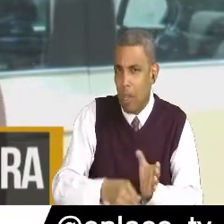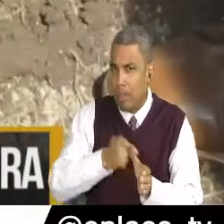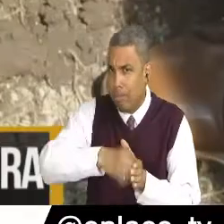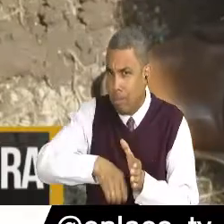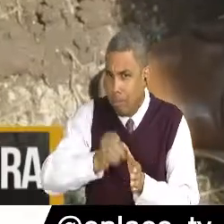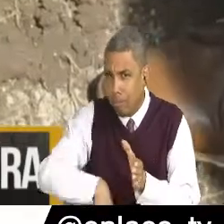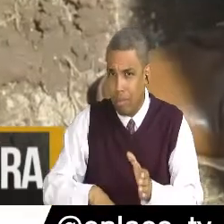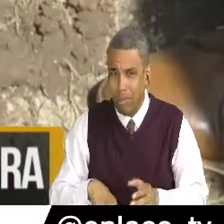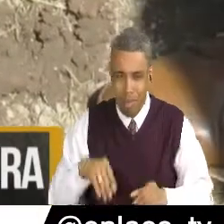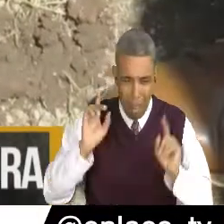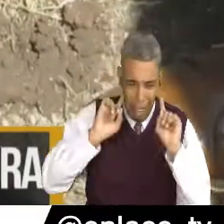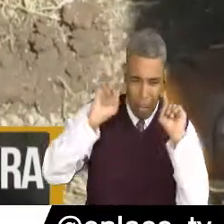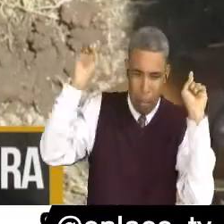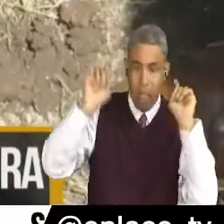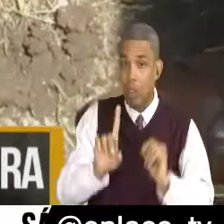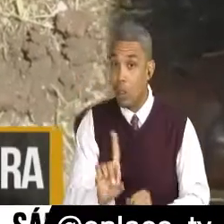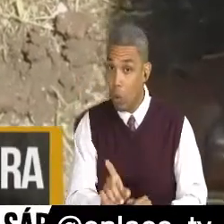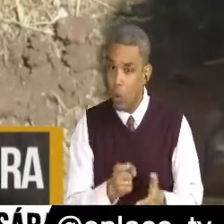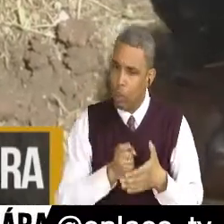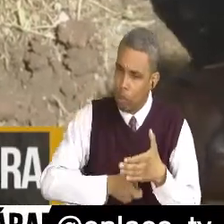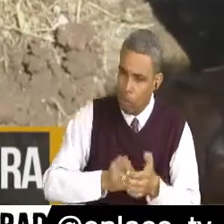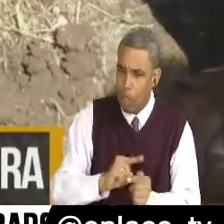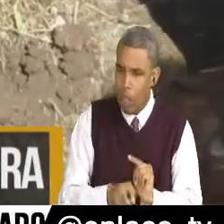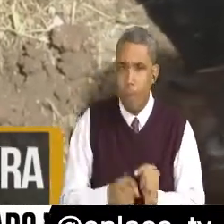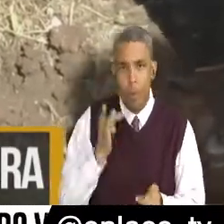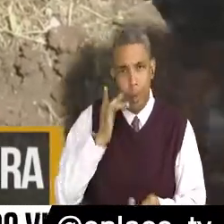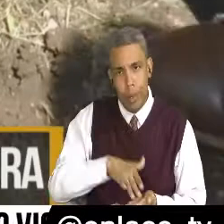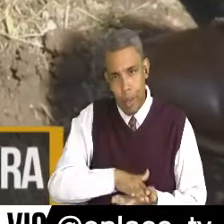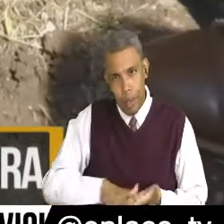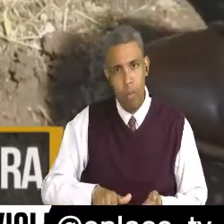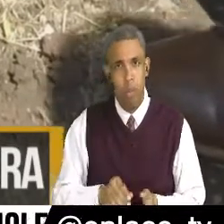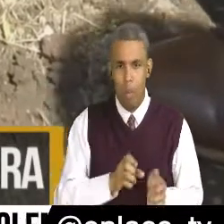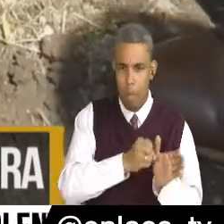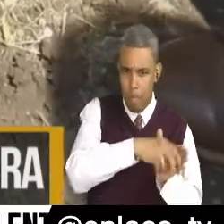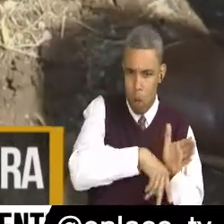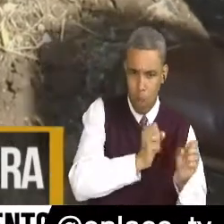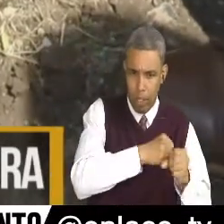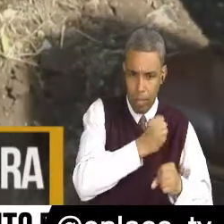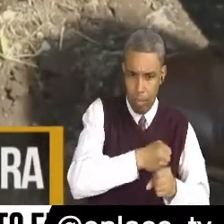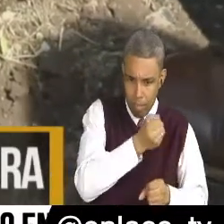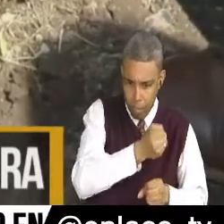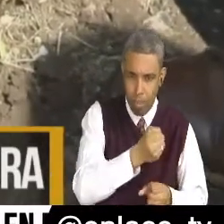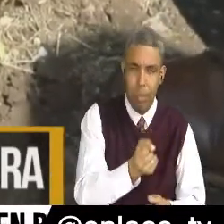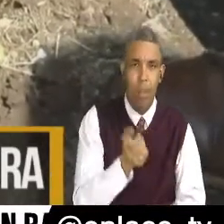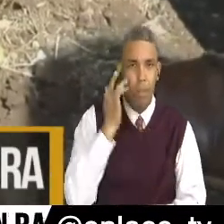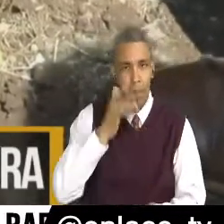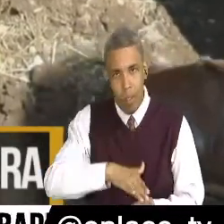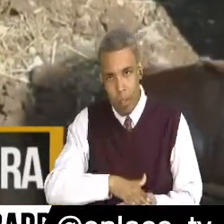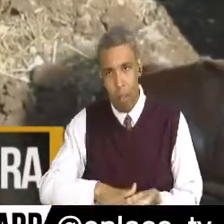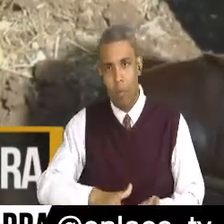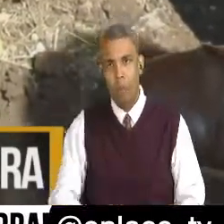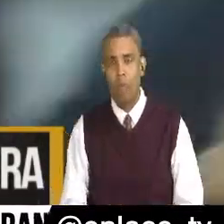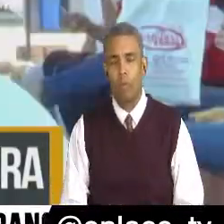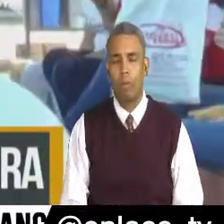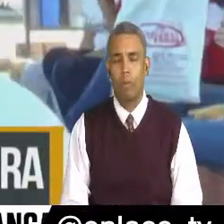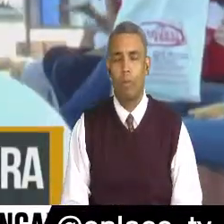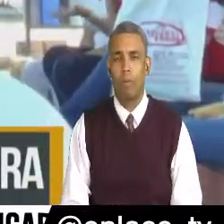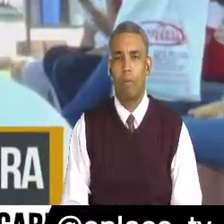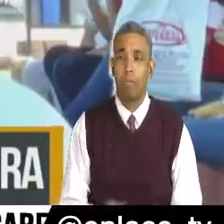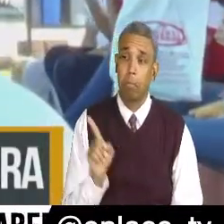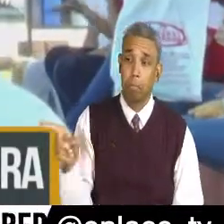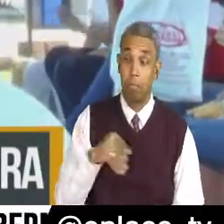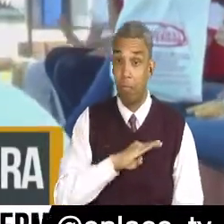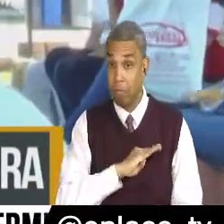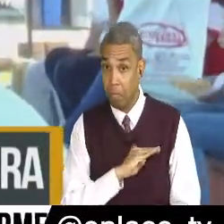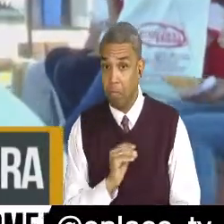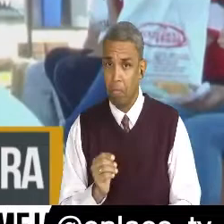dejen en el piso, los echen en su bolsa, su respectiva bolsa. La actividad que está realizando la alcaldía me parece muy bonito, muy